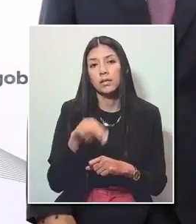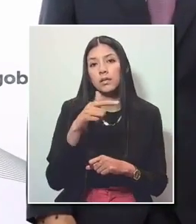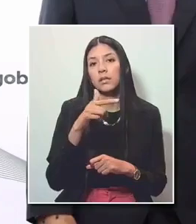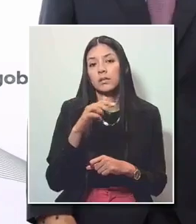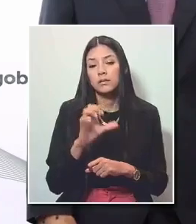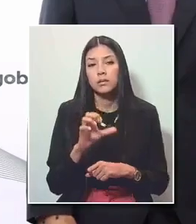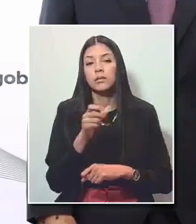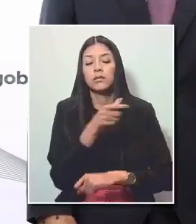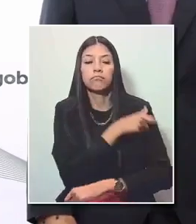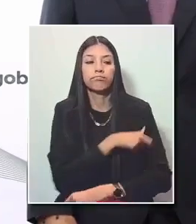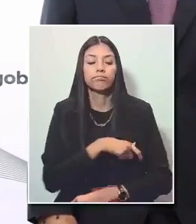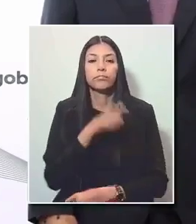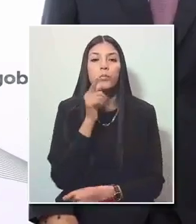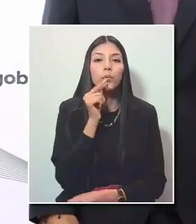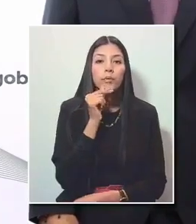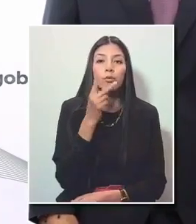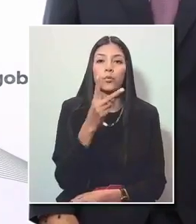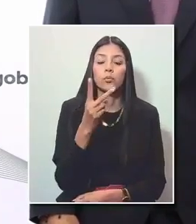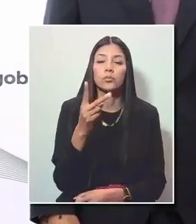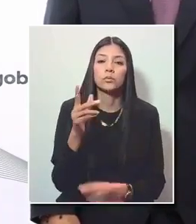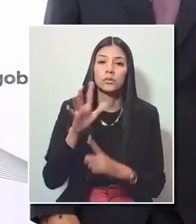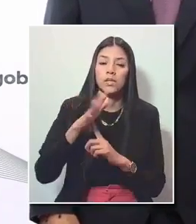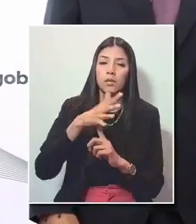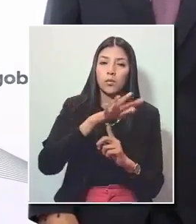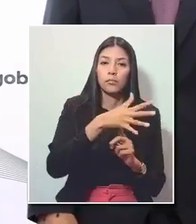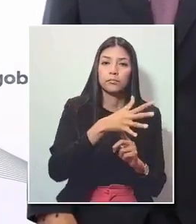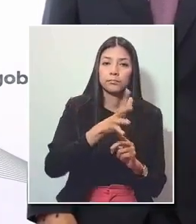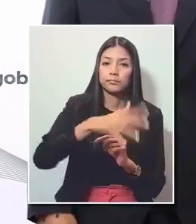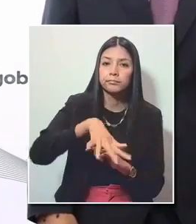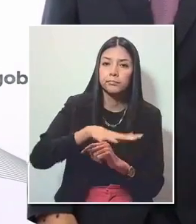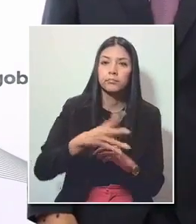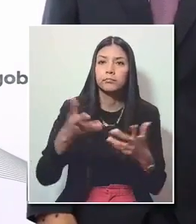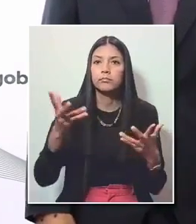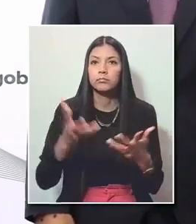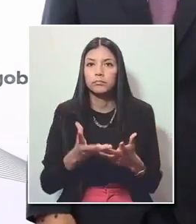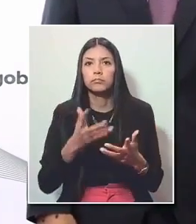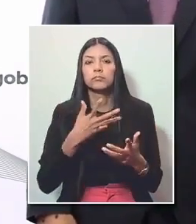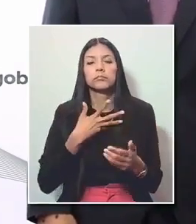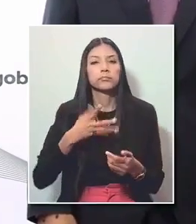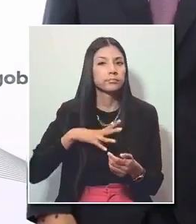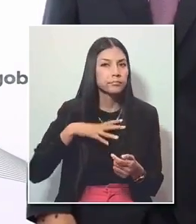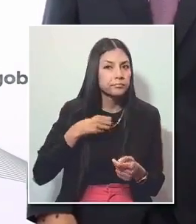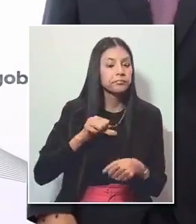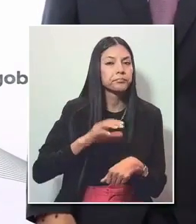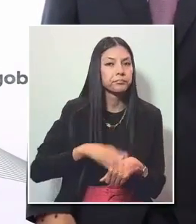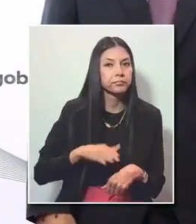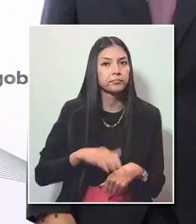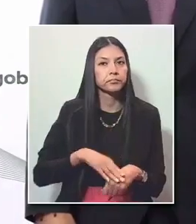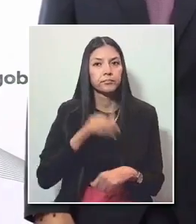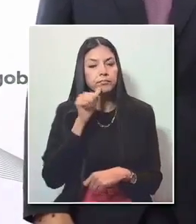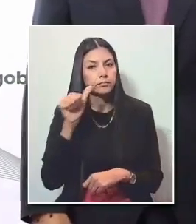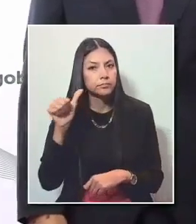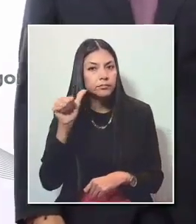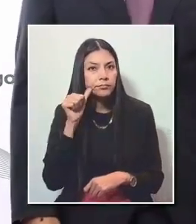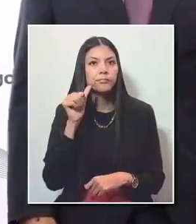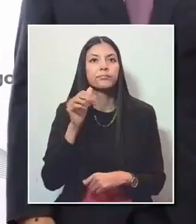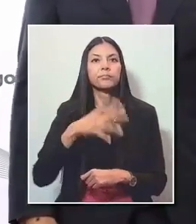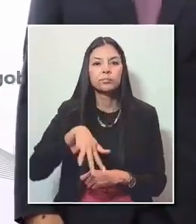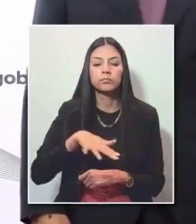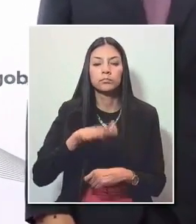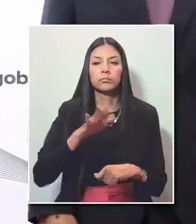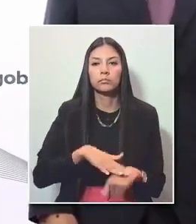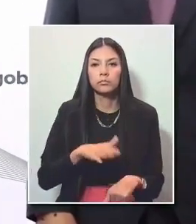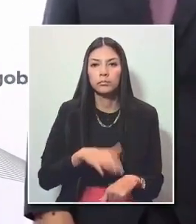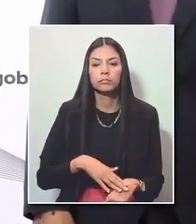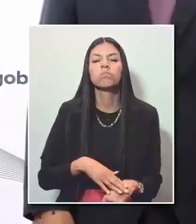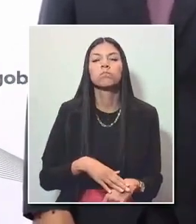tenemos dos helicópteros haciendo la búsqueda y estamos intensificando, ayer se intensificó su búsqueda,